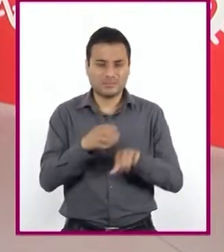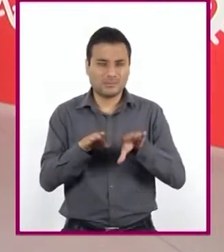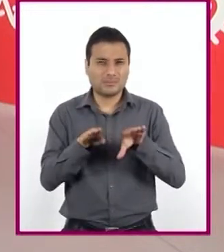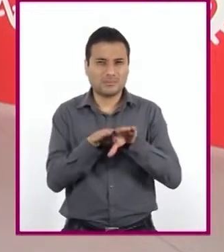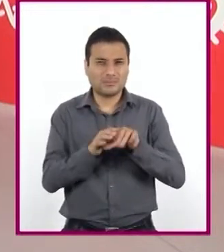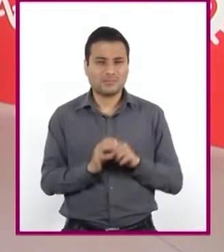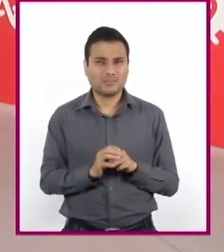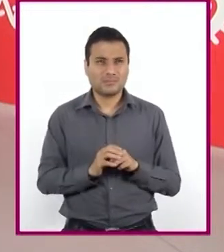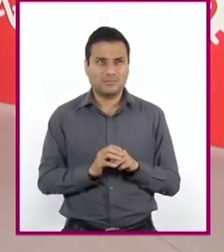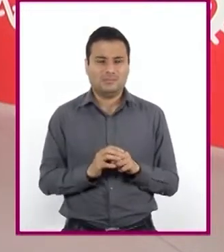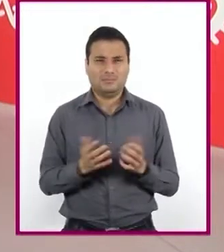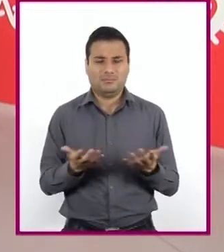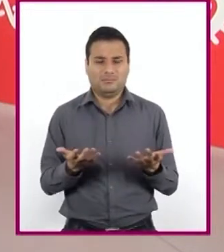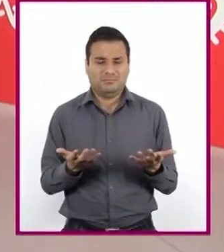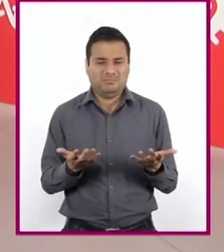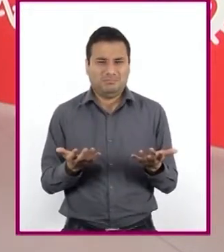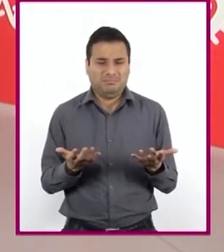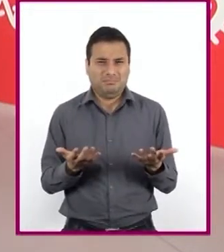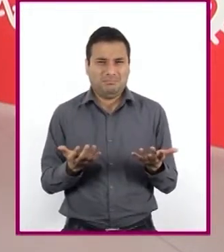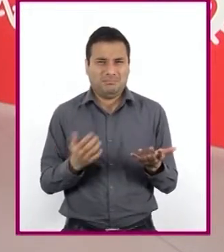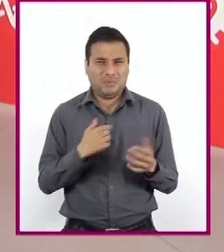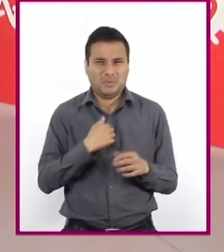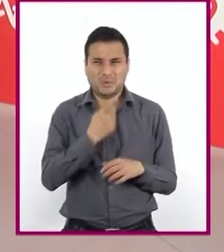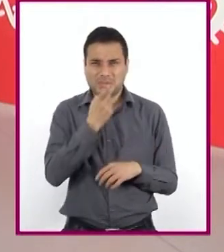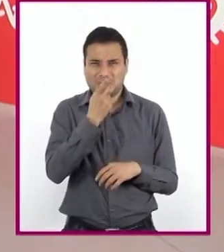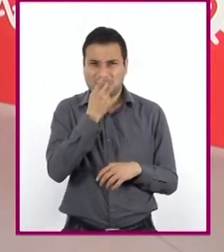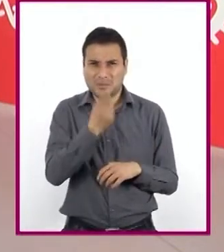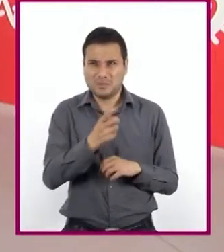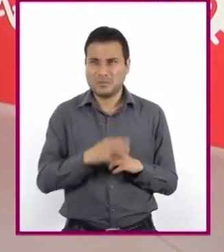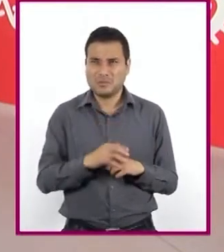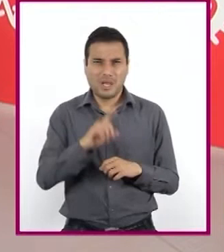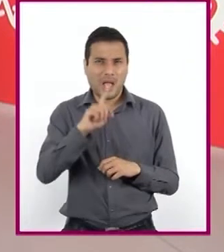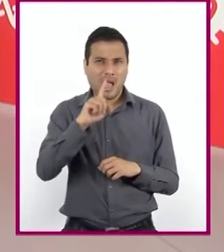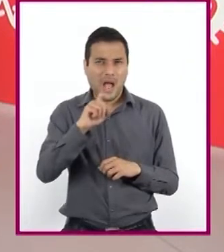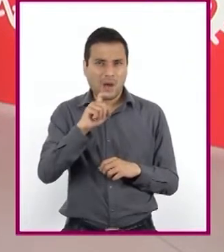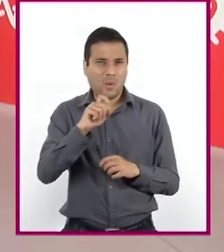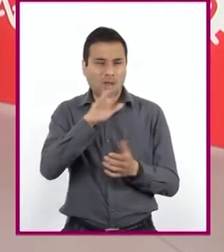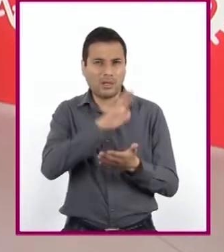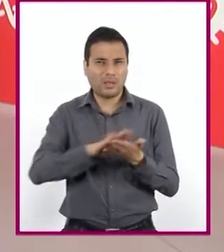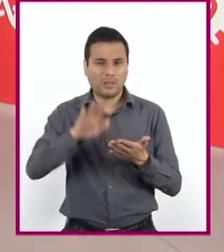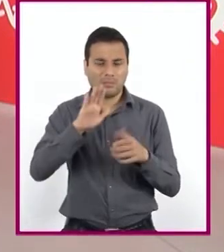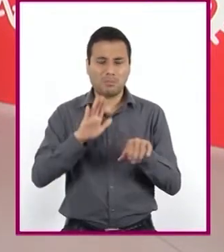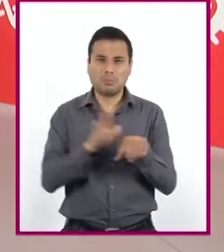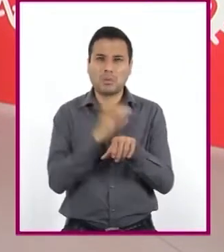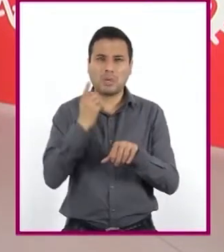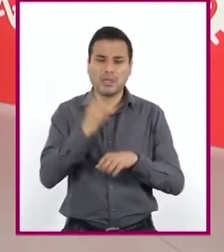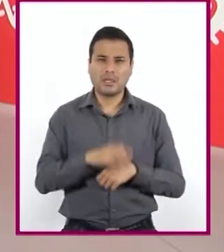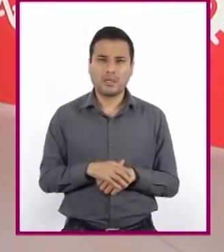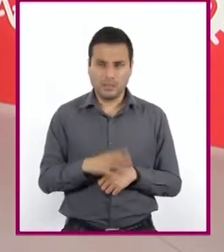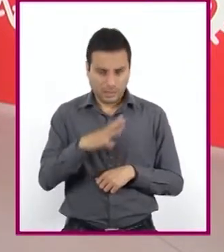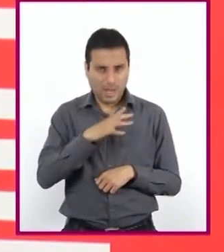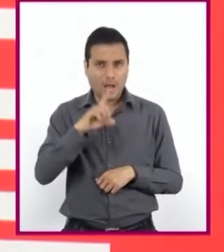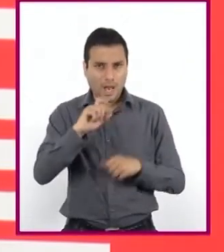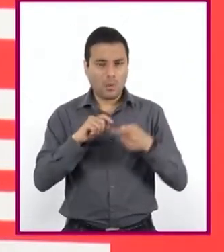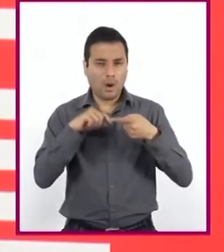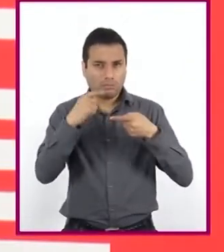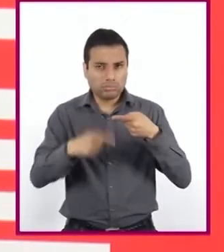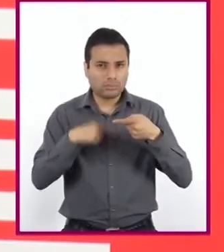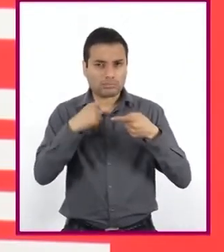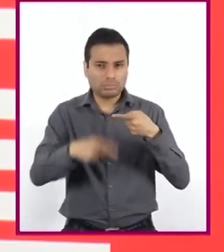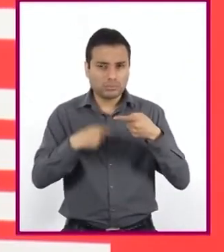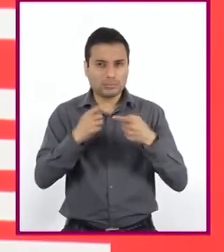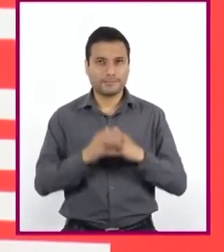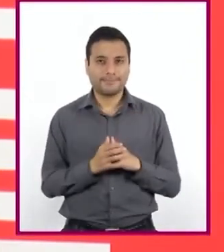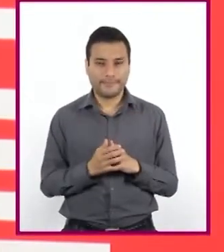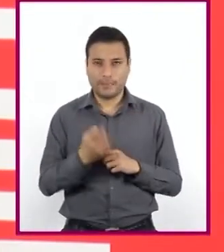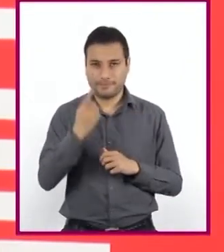evaporó, entonces, ¿por qué decimos que se nos va a acabar el agua? Buena pregunta, maestra. Todos